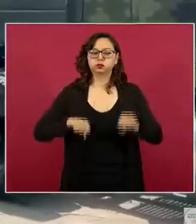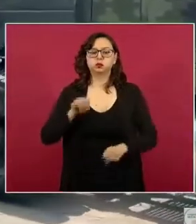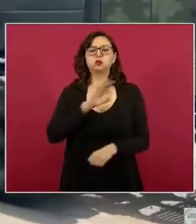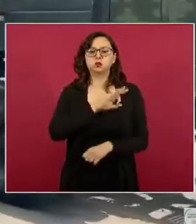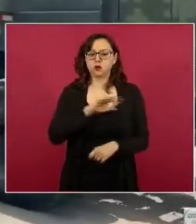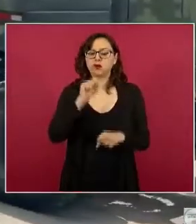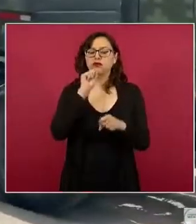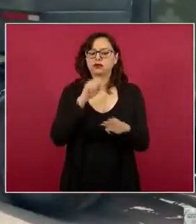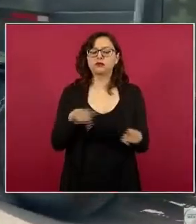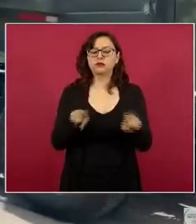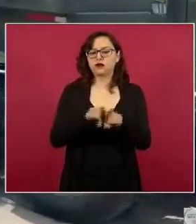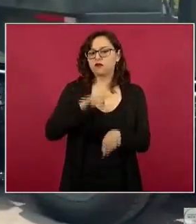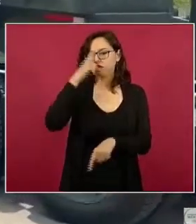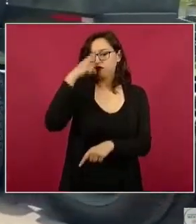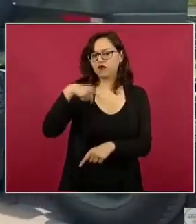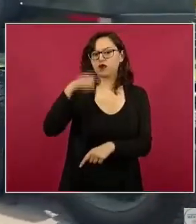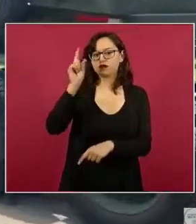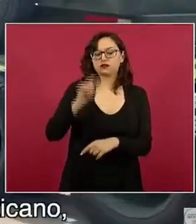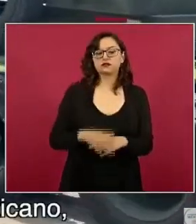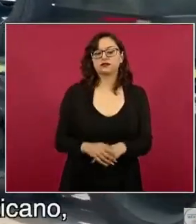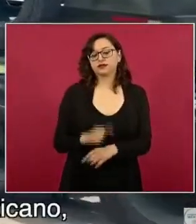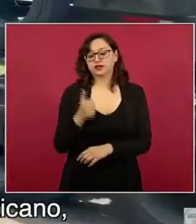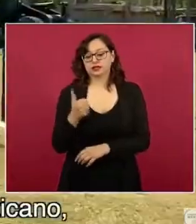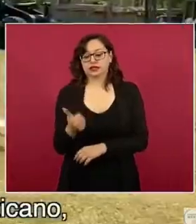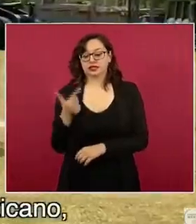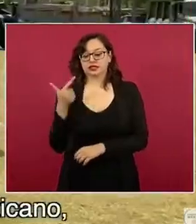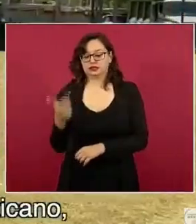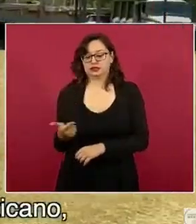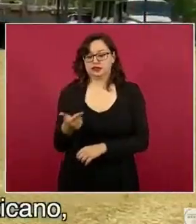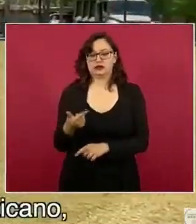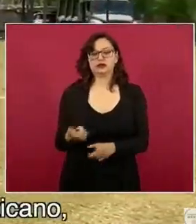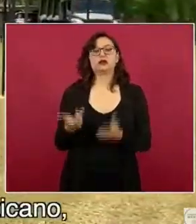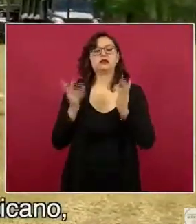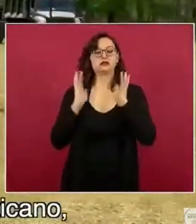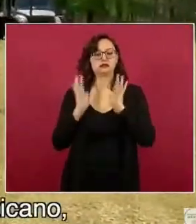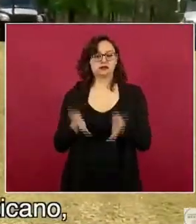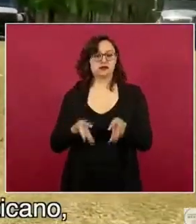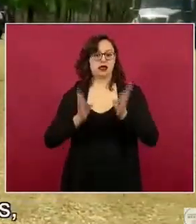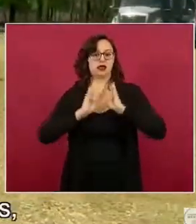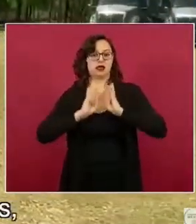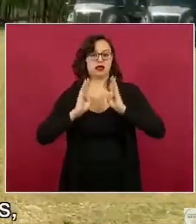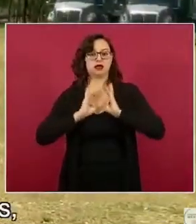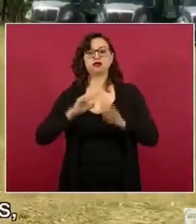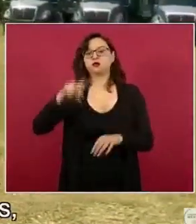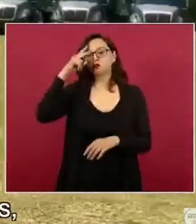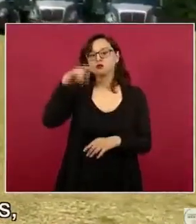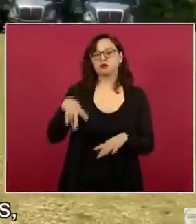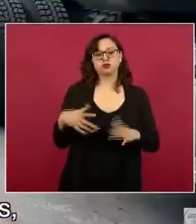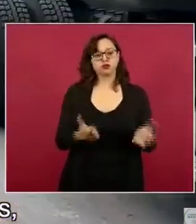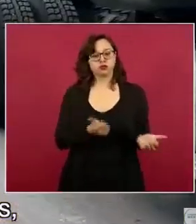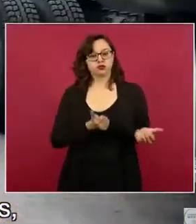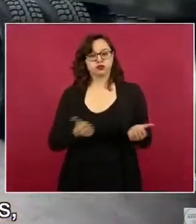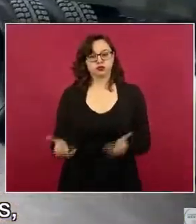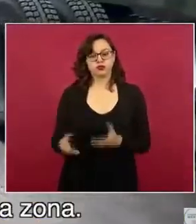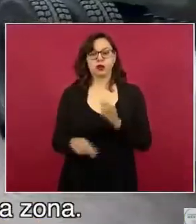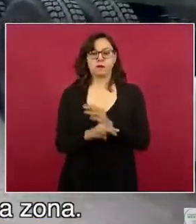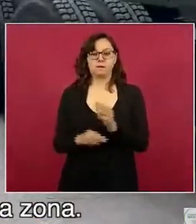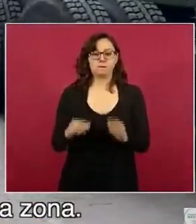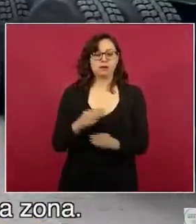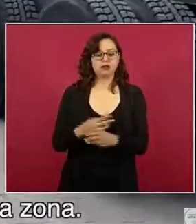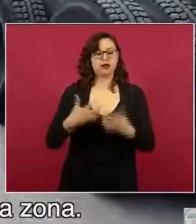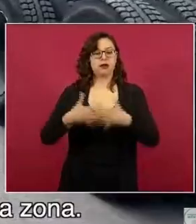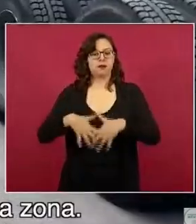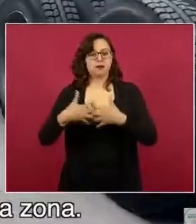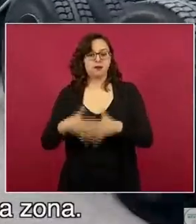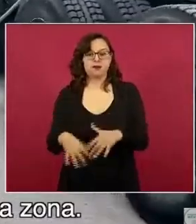otra parte, a los tramos 6 y 7 ya arribaron elementos del Ejército Mexicano con maquinaria y equipo adecuados para el inicio de